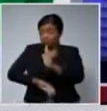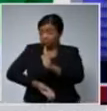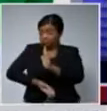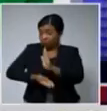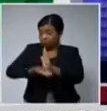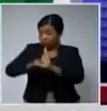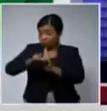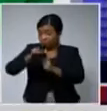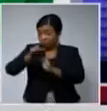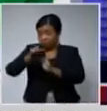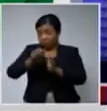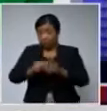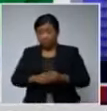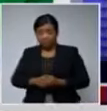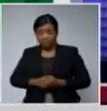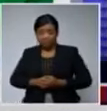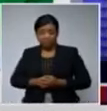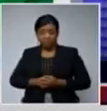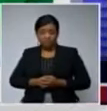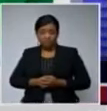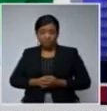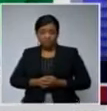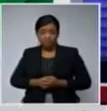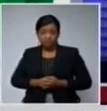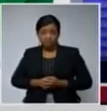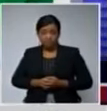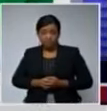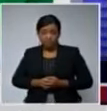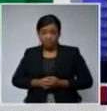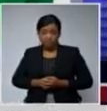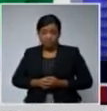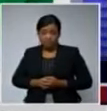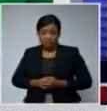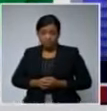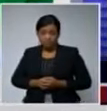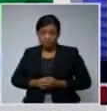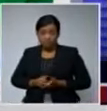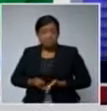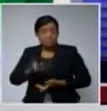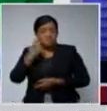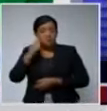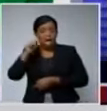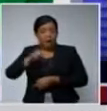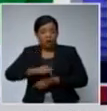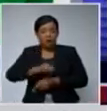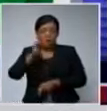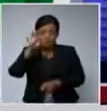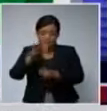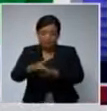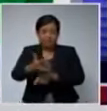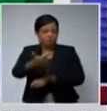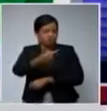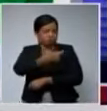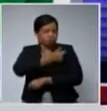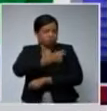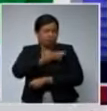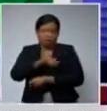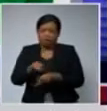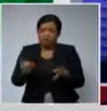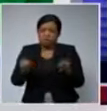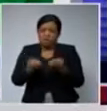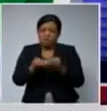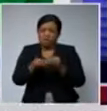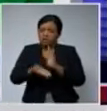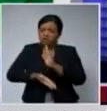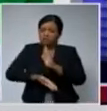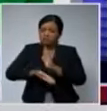para el avance que hay de la vacunación, aunque sabemos que eso no se va a ver el resultado como hasta fin de